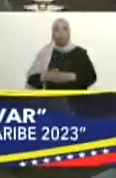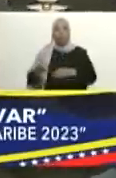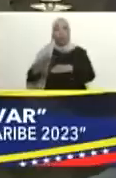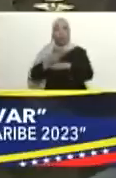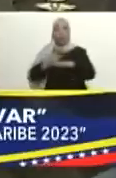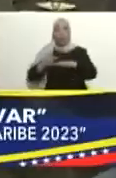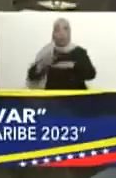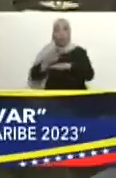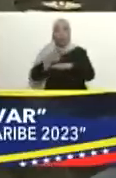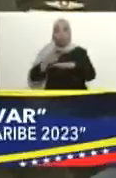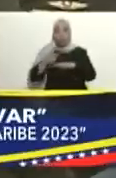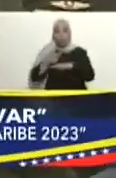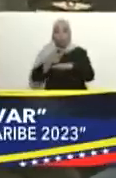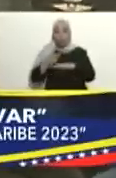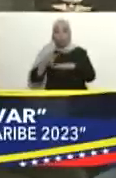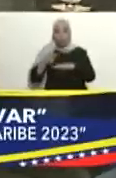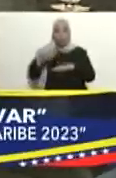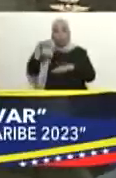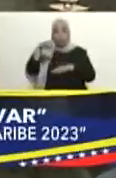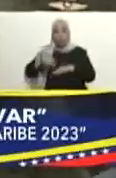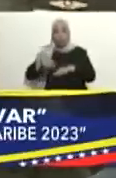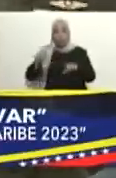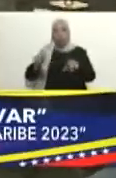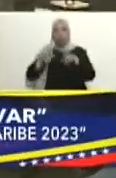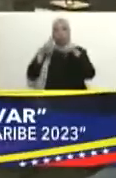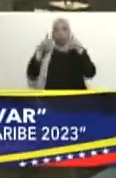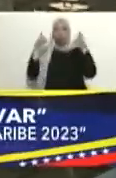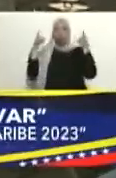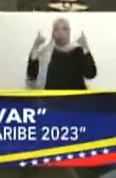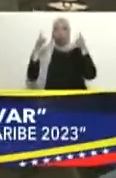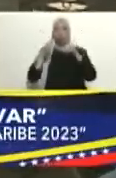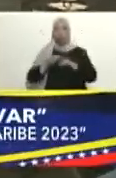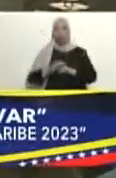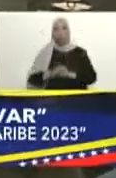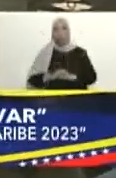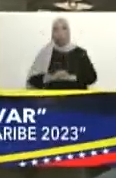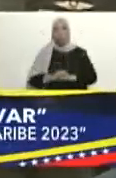gobernador del Estado La Guaira, Alejandro Terán,